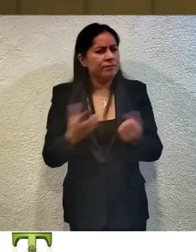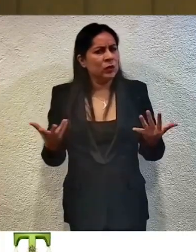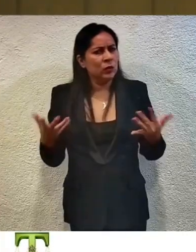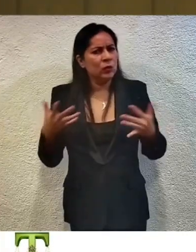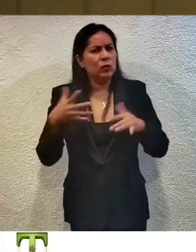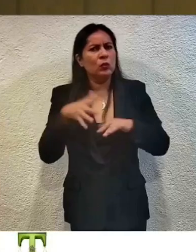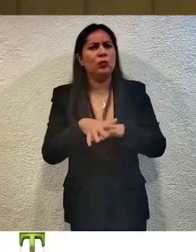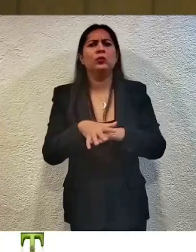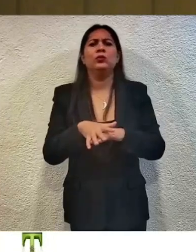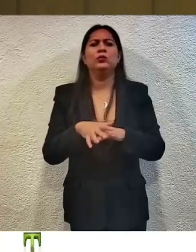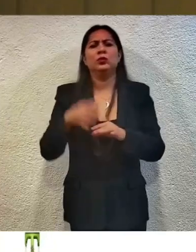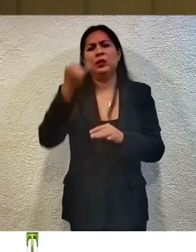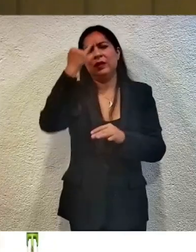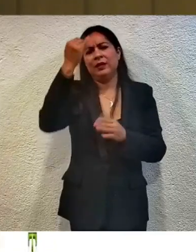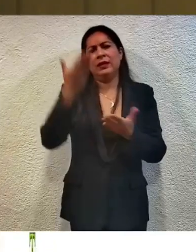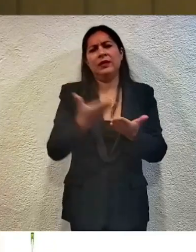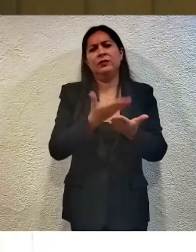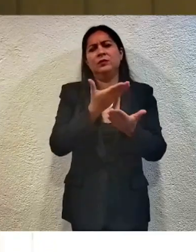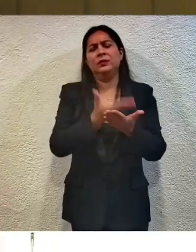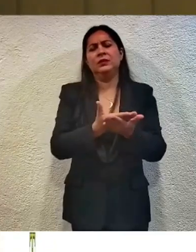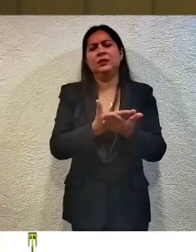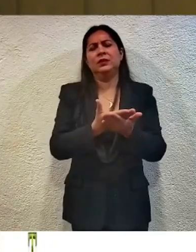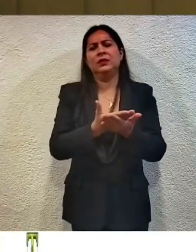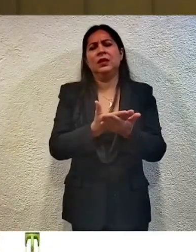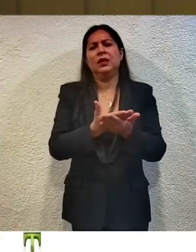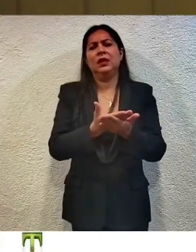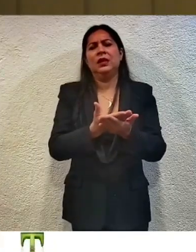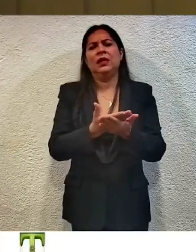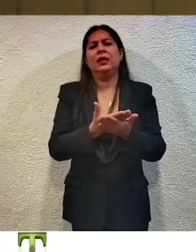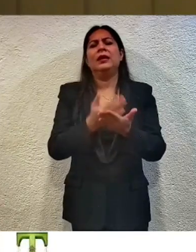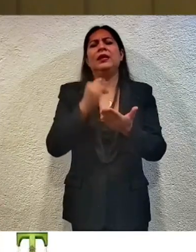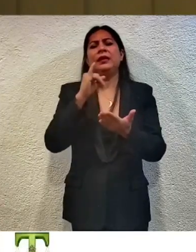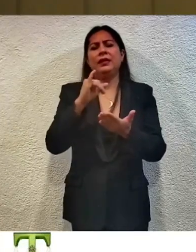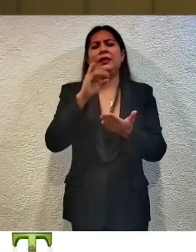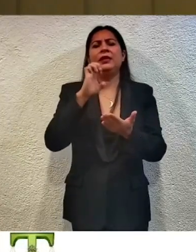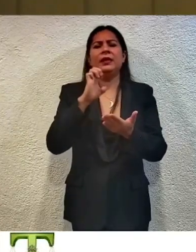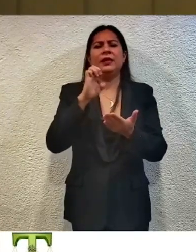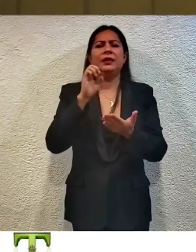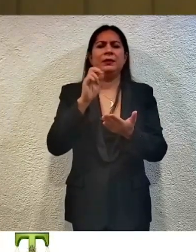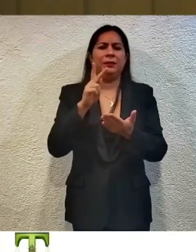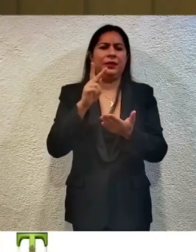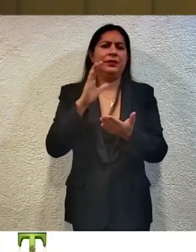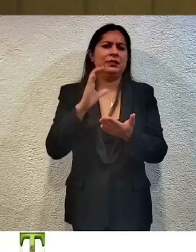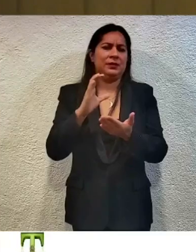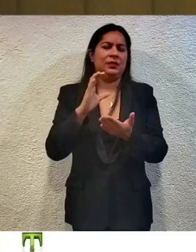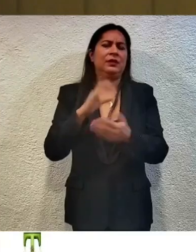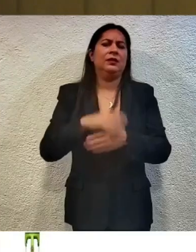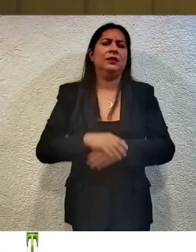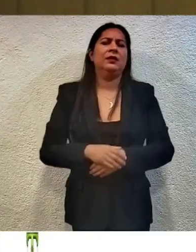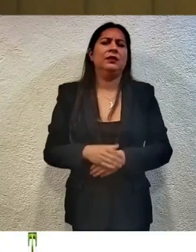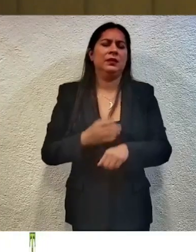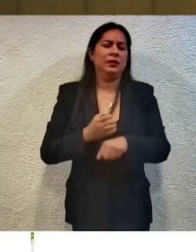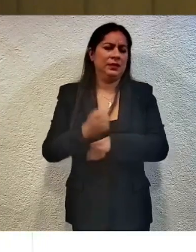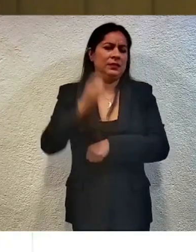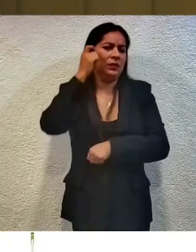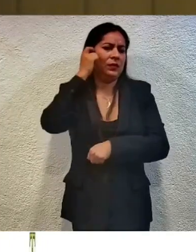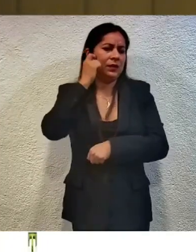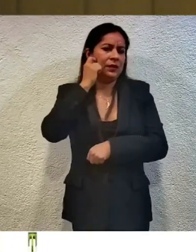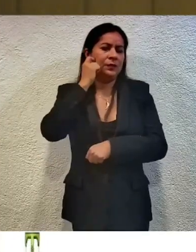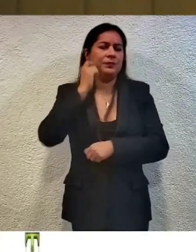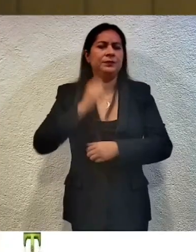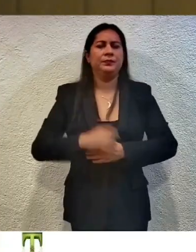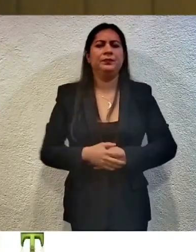el criterio que nos está presentando el Instituto Electoral y de Participación Ciudadana del Estado de